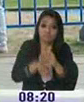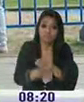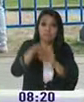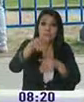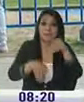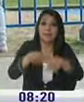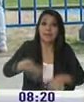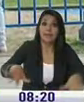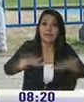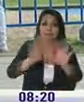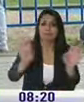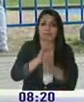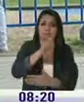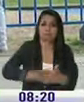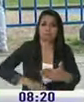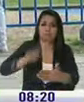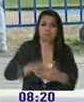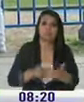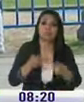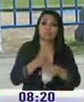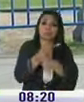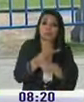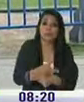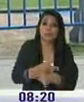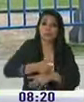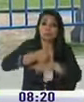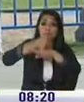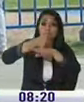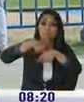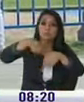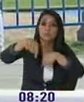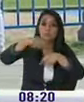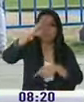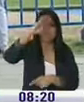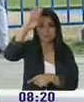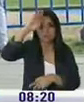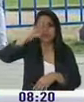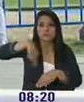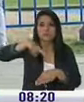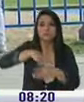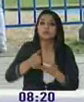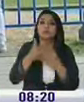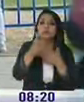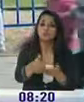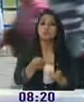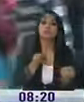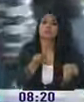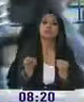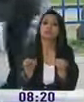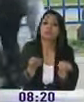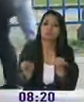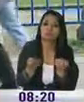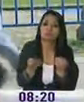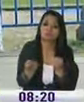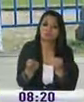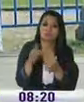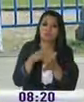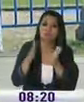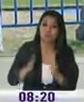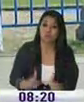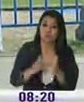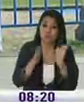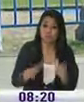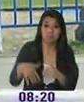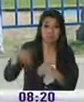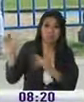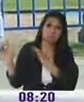Dentro de las precauciones estamos trabajando con la MT y la Policía Nacional para que nos ayuden al control de los... Más que nada los estudiantes, que son los principalmente